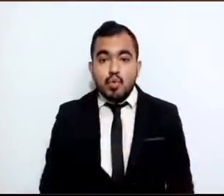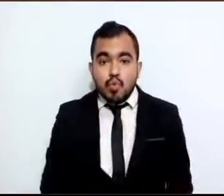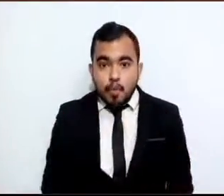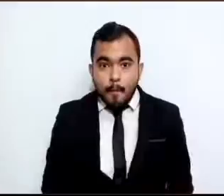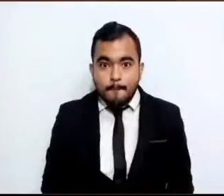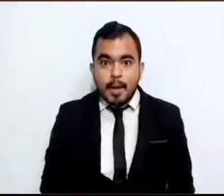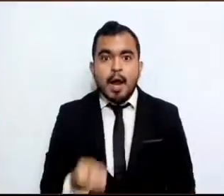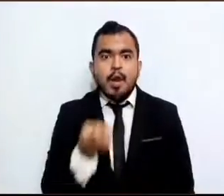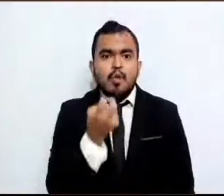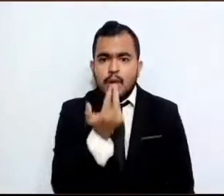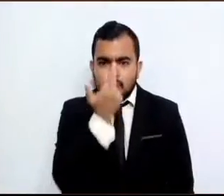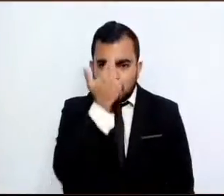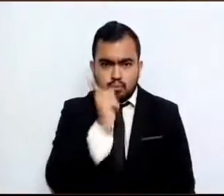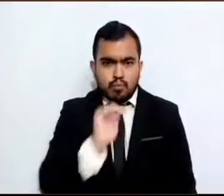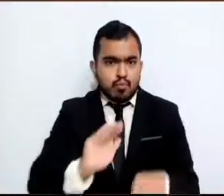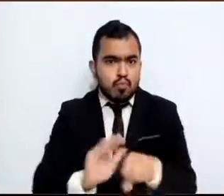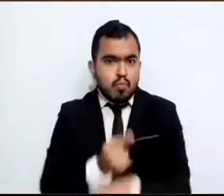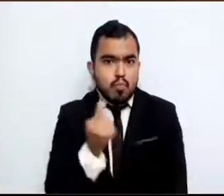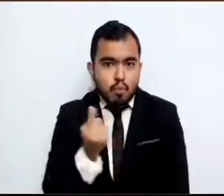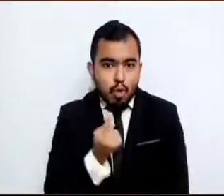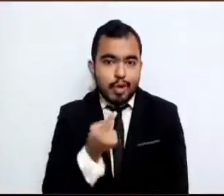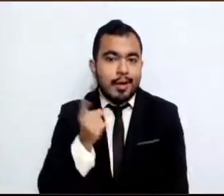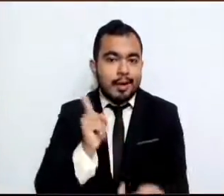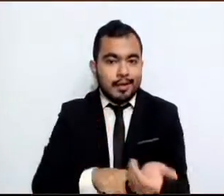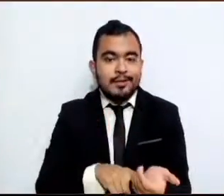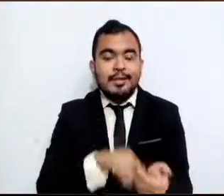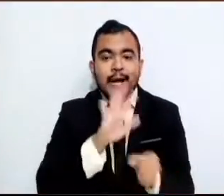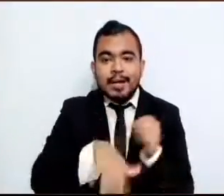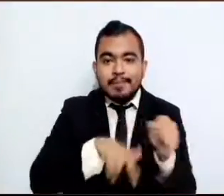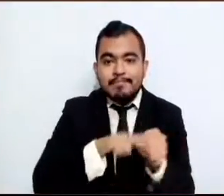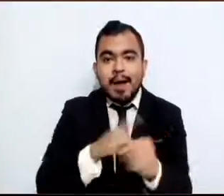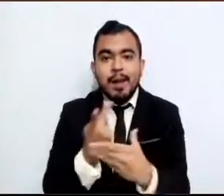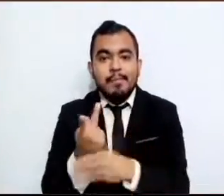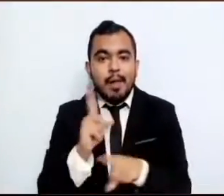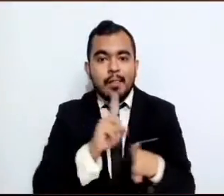es porque afectamos la biodiversidad.